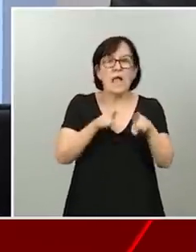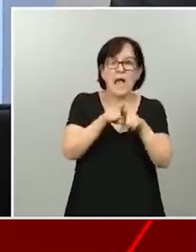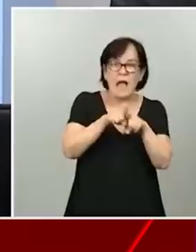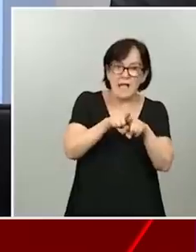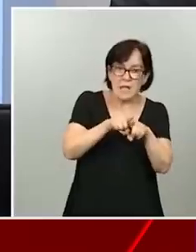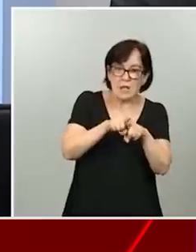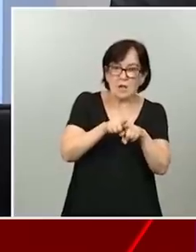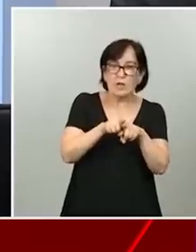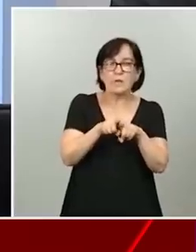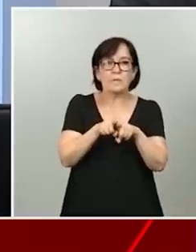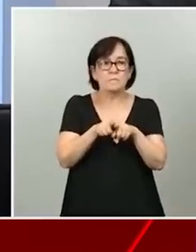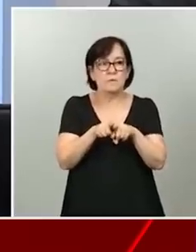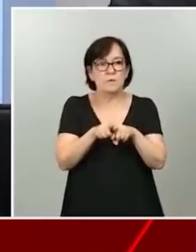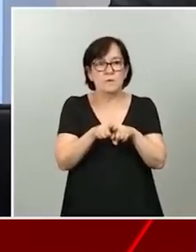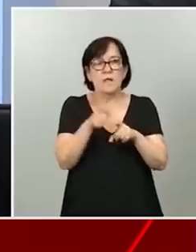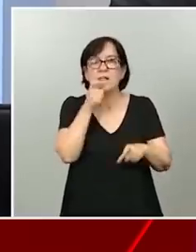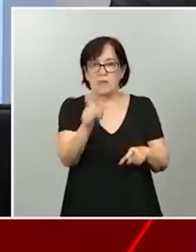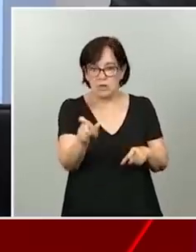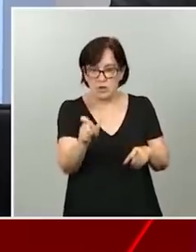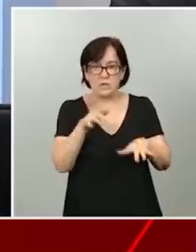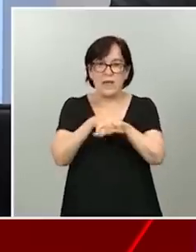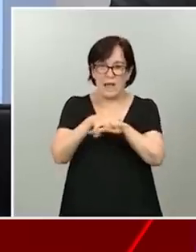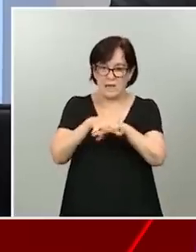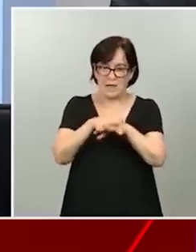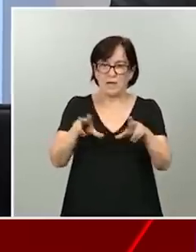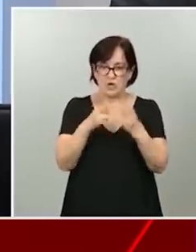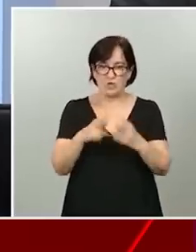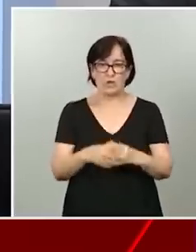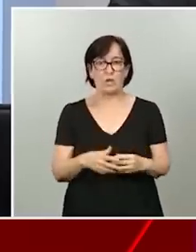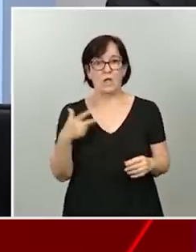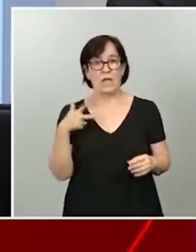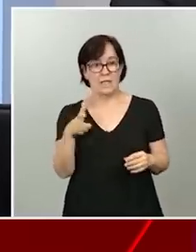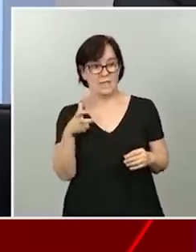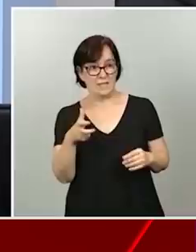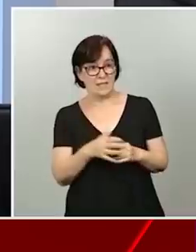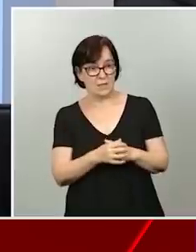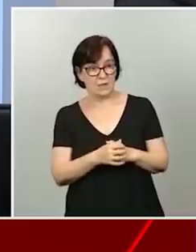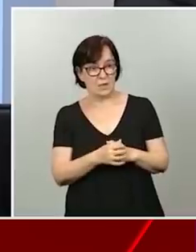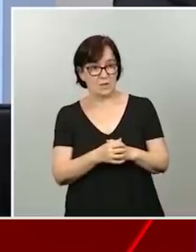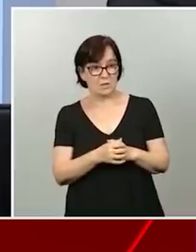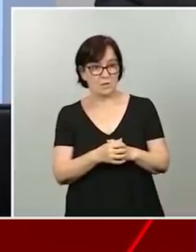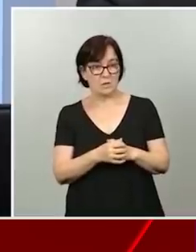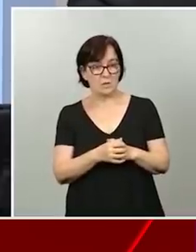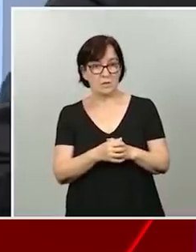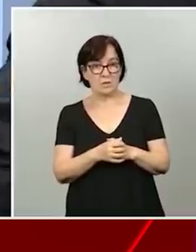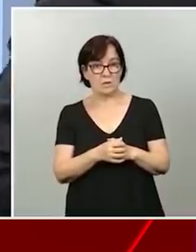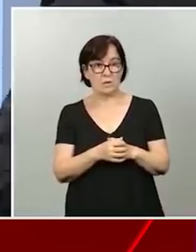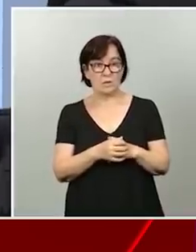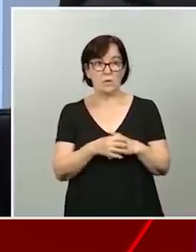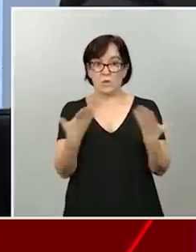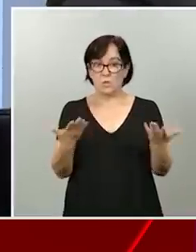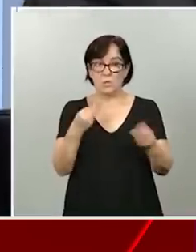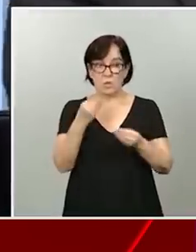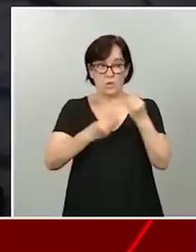con él, el es Pablo Iglesias Turrión, fue eliminado. Solamente se le puso, aprovechando que era un apellido compuesto, solamente se puso Pérez Marín, dando la